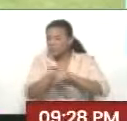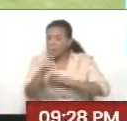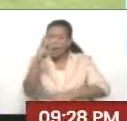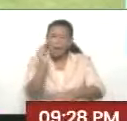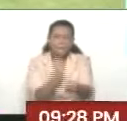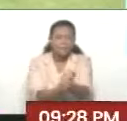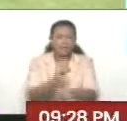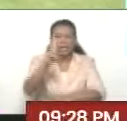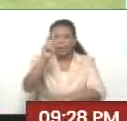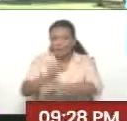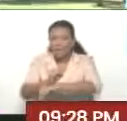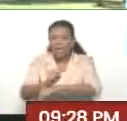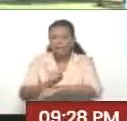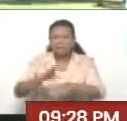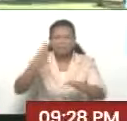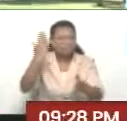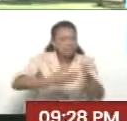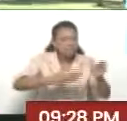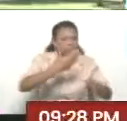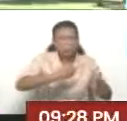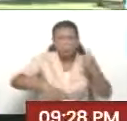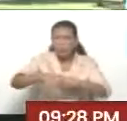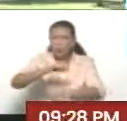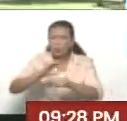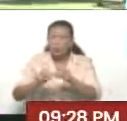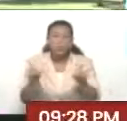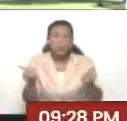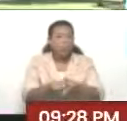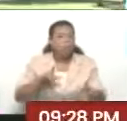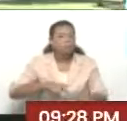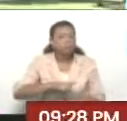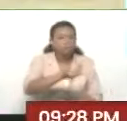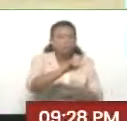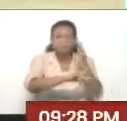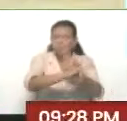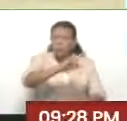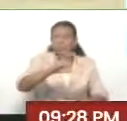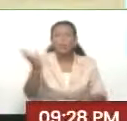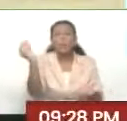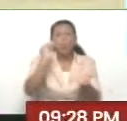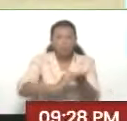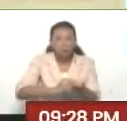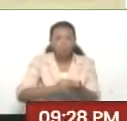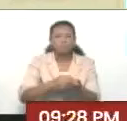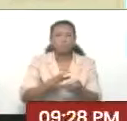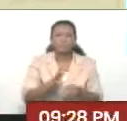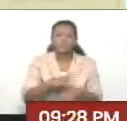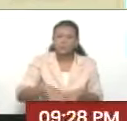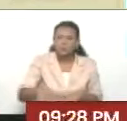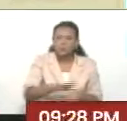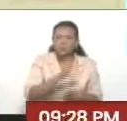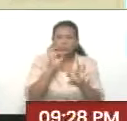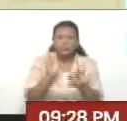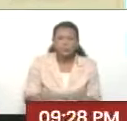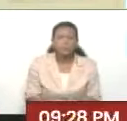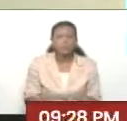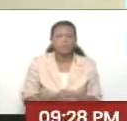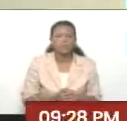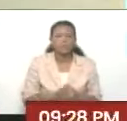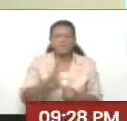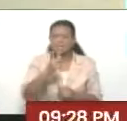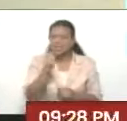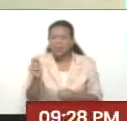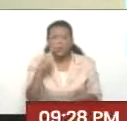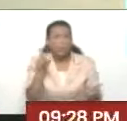Criminales. Sí, sí. Ah, o sea, descuartizaron la institución como descuartizaron el avión, como quieren descuartizar. Sirvo, sí,